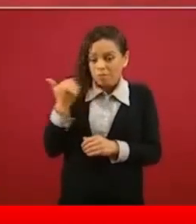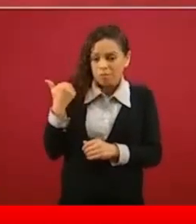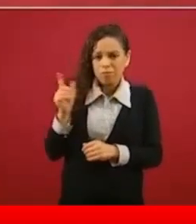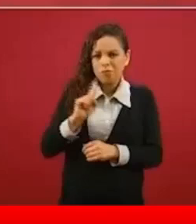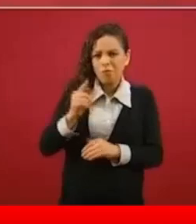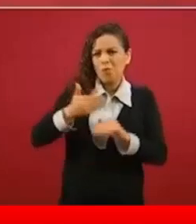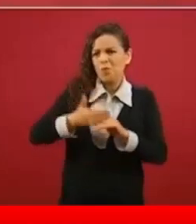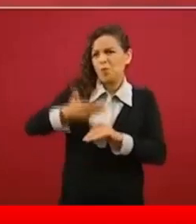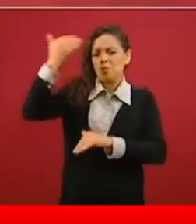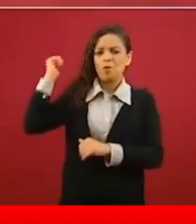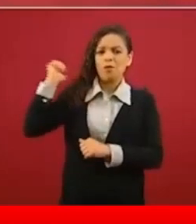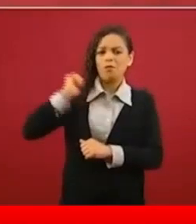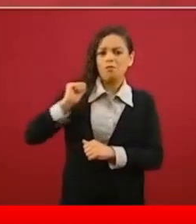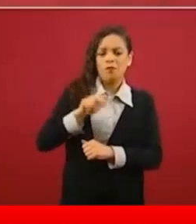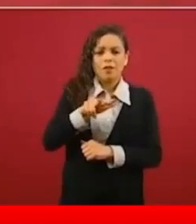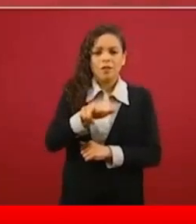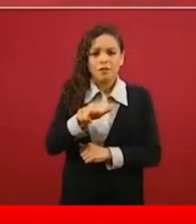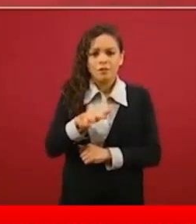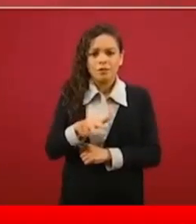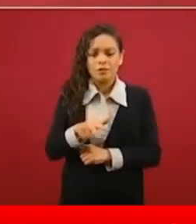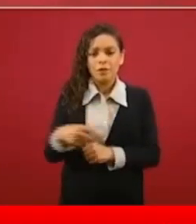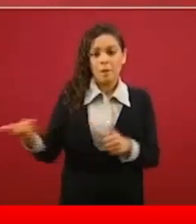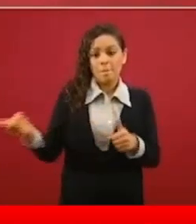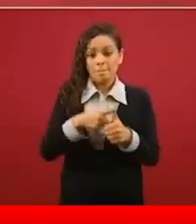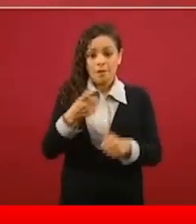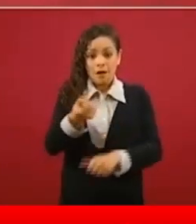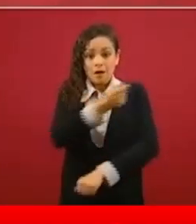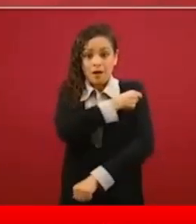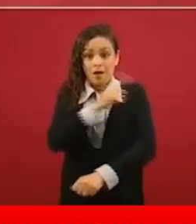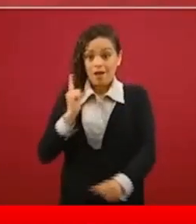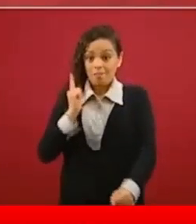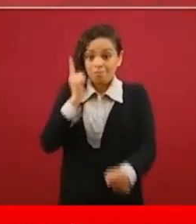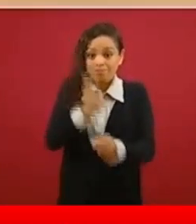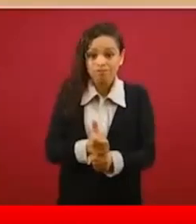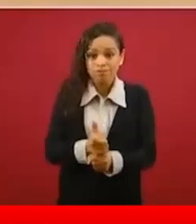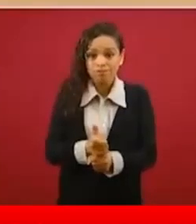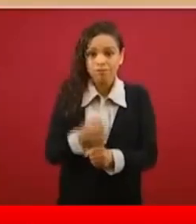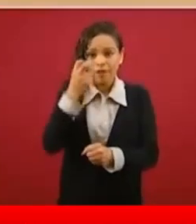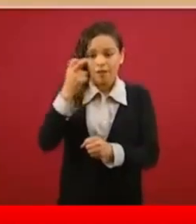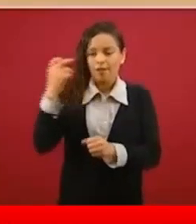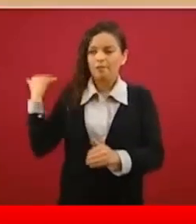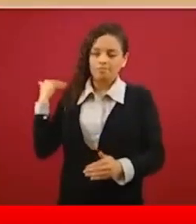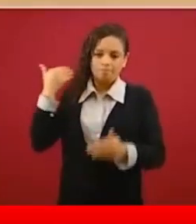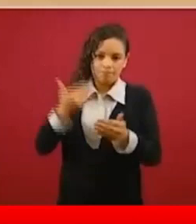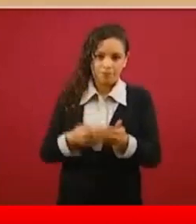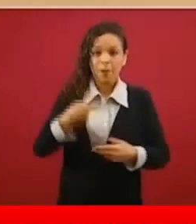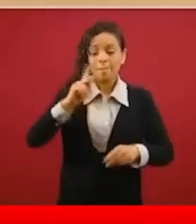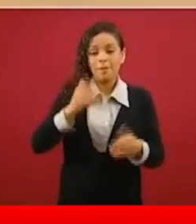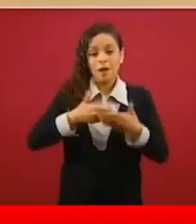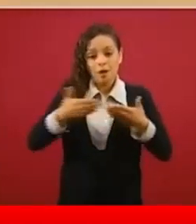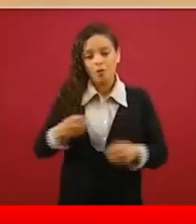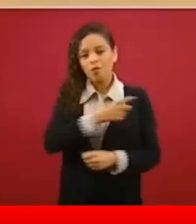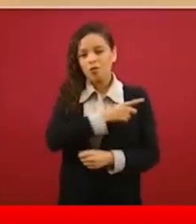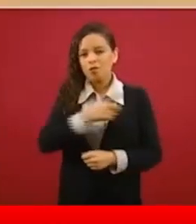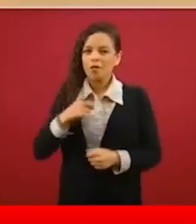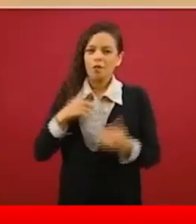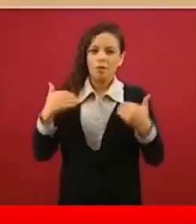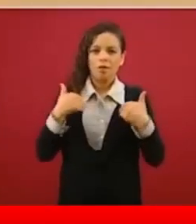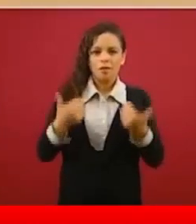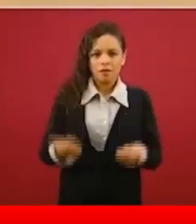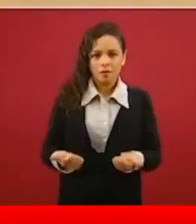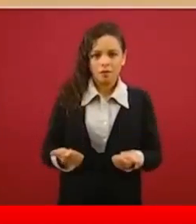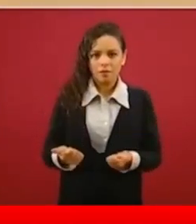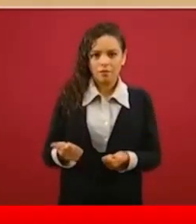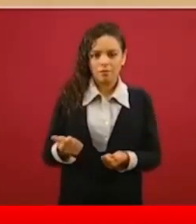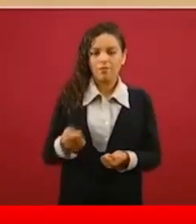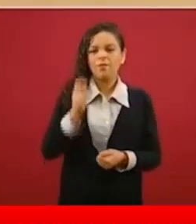18 cuando se descubrió la primera vacuna pero lo que hay que entender es que esas creencias tienen